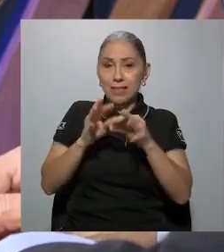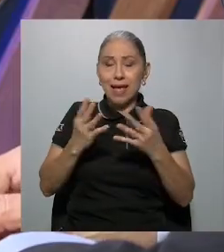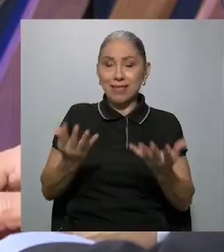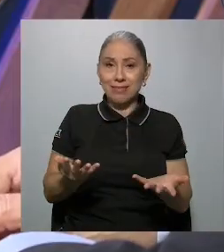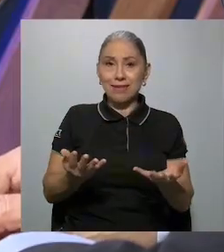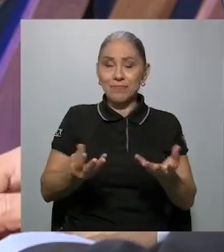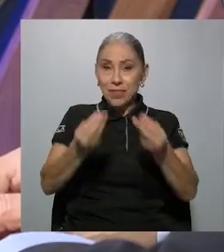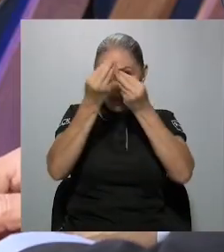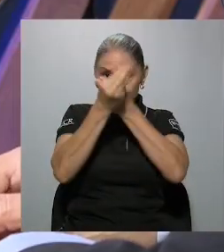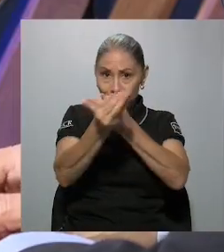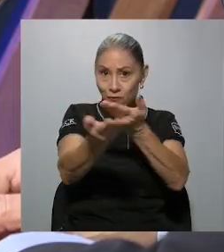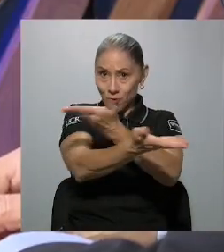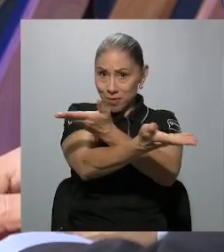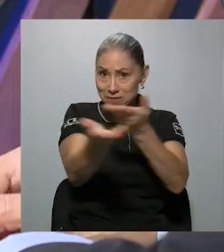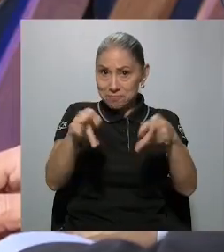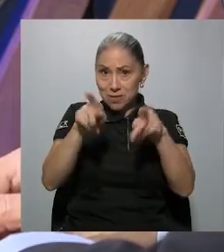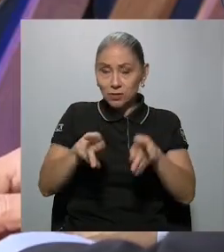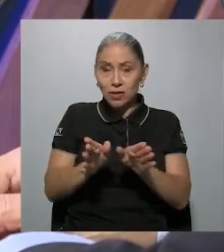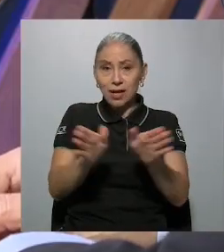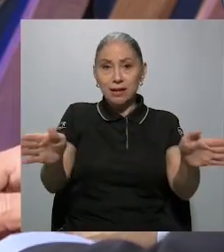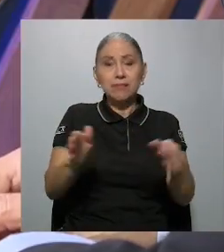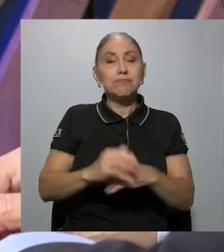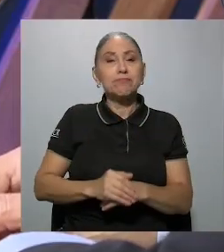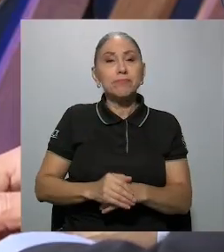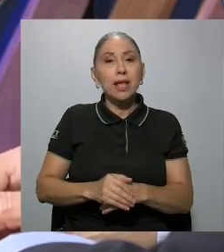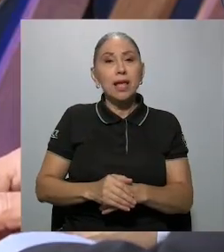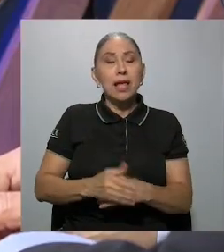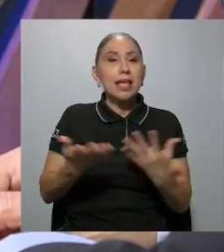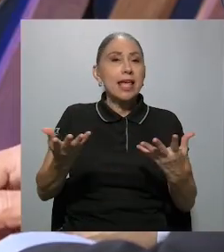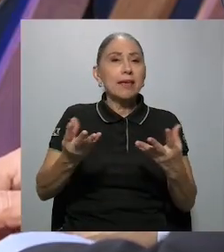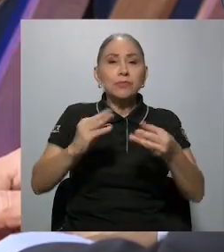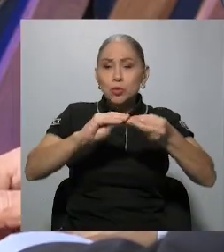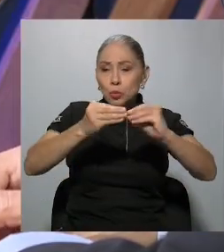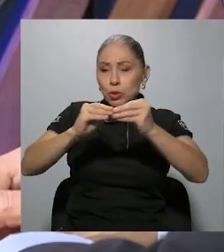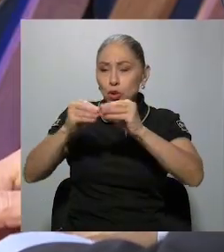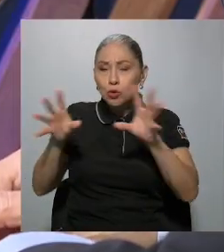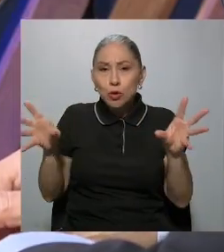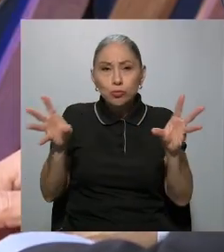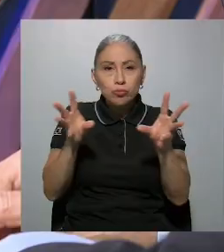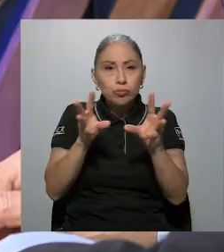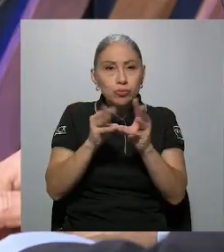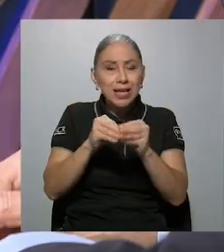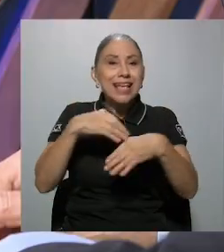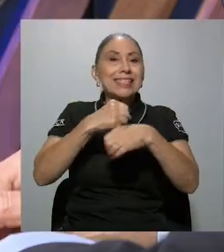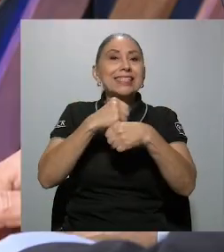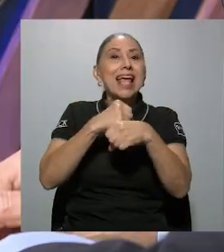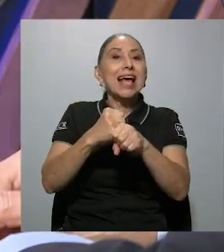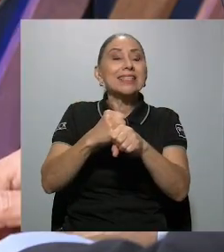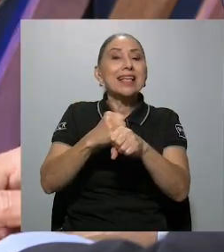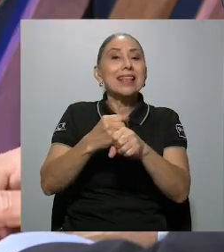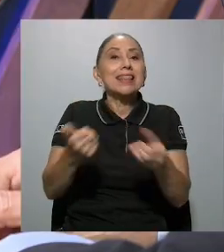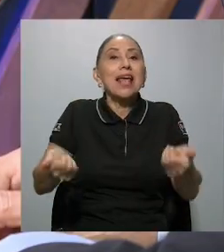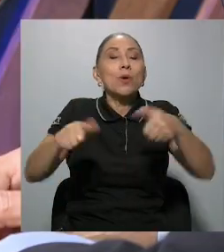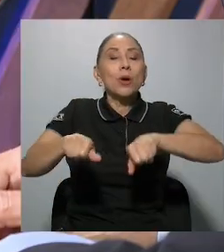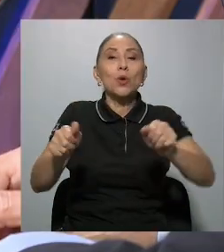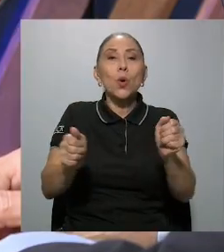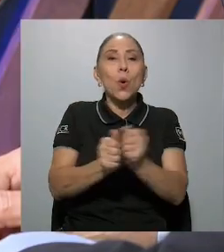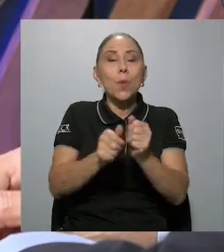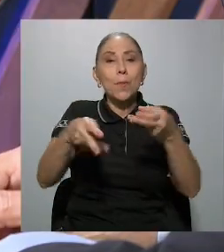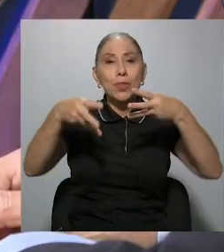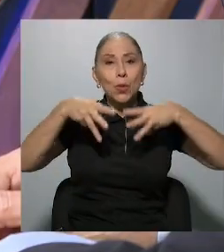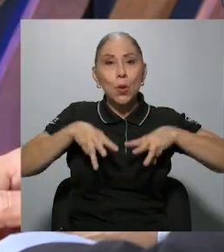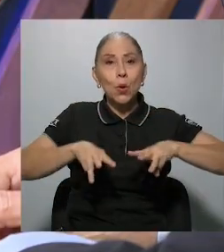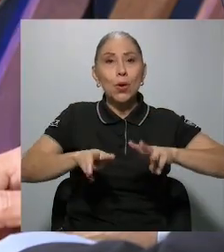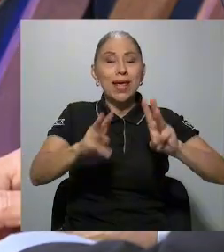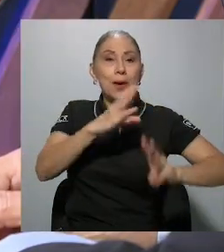es importante informar al público en general que las estimaciones se hacen por la